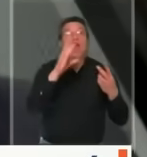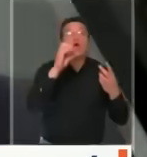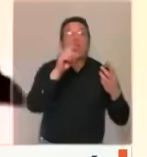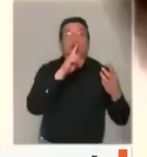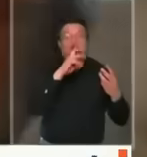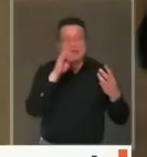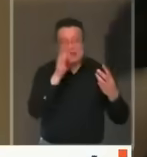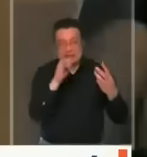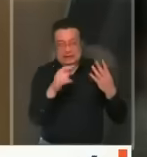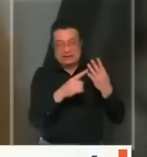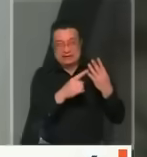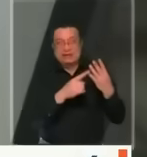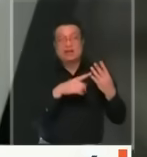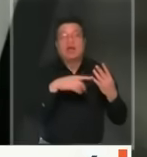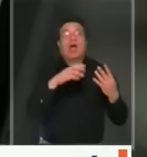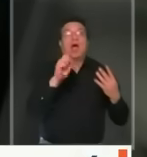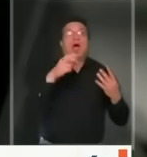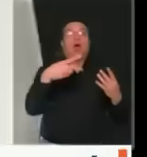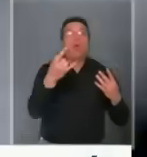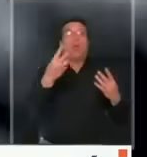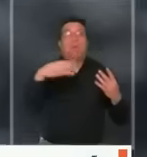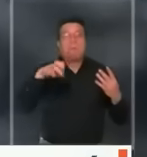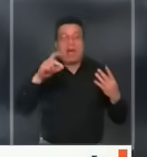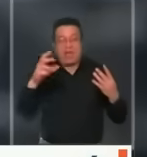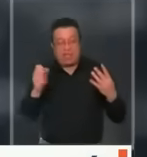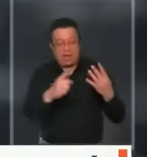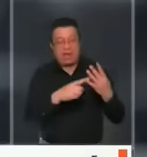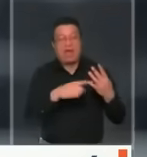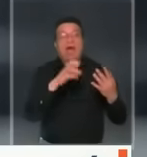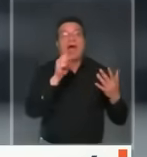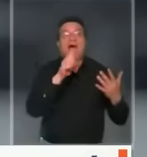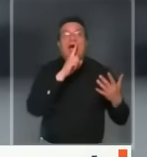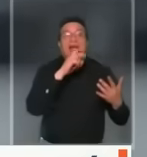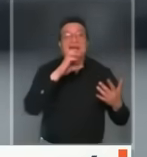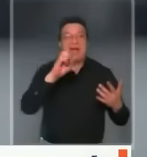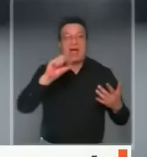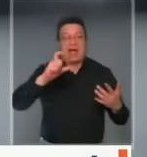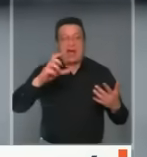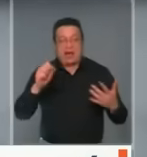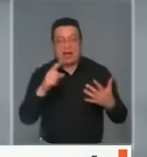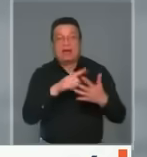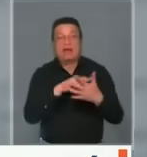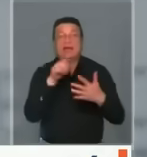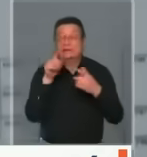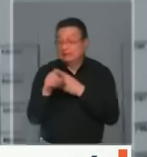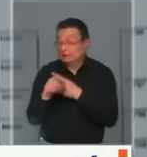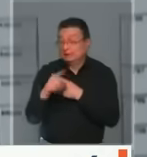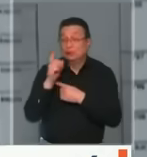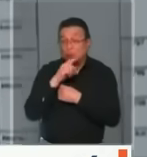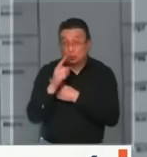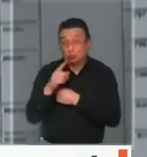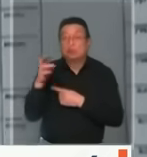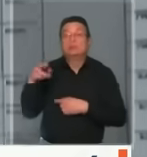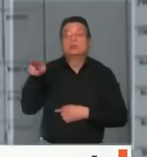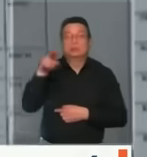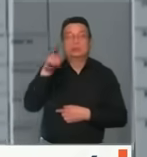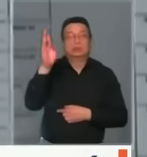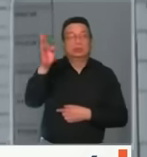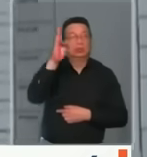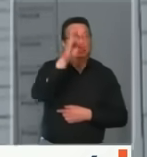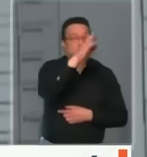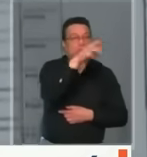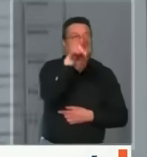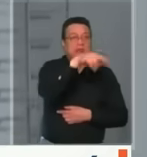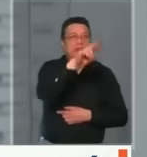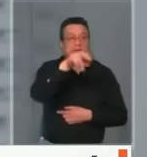Dote, Andrés Ahumada Blamey y Samuel Arteaga Valdés. Este último se repitió el plato en cada uno de